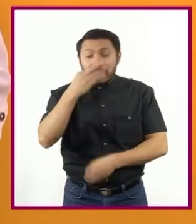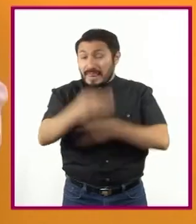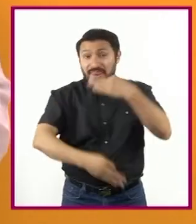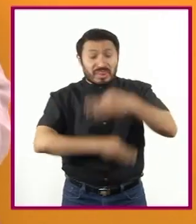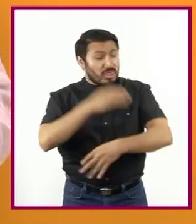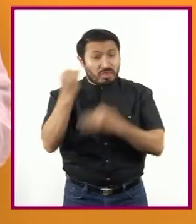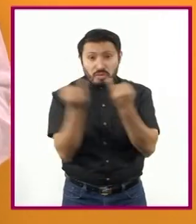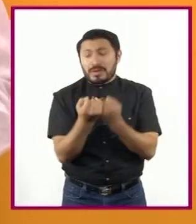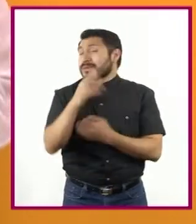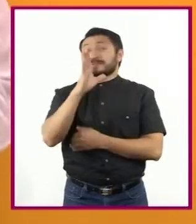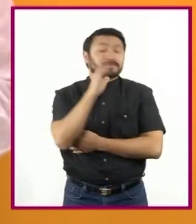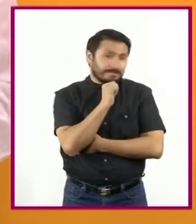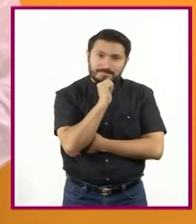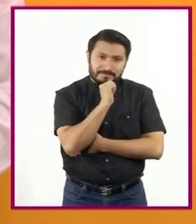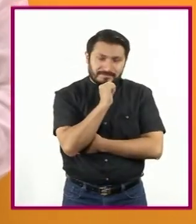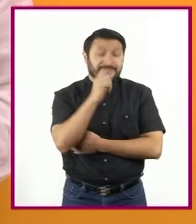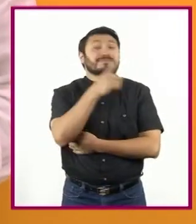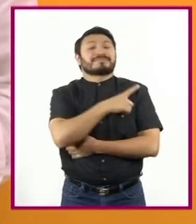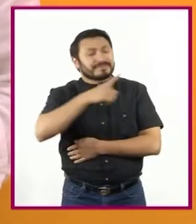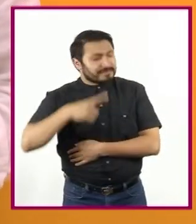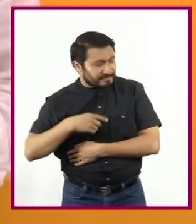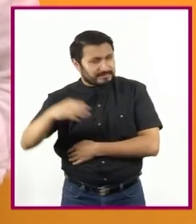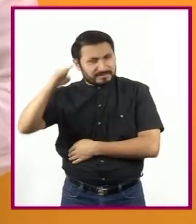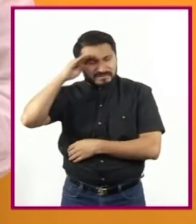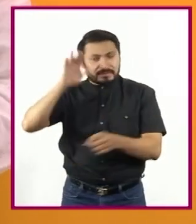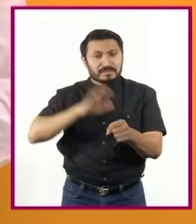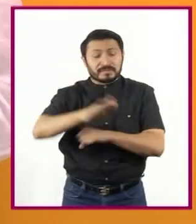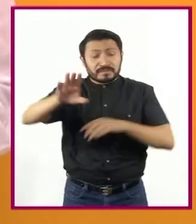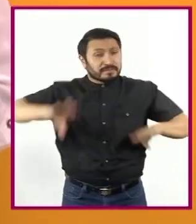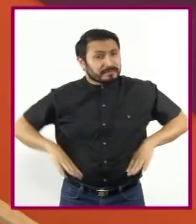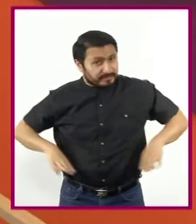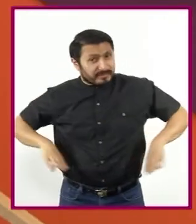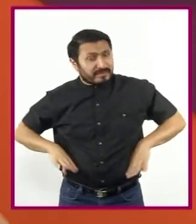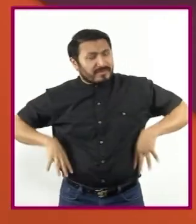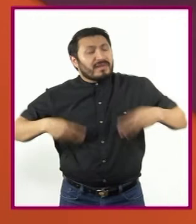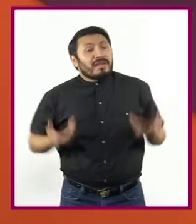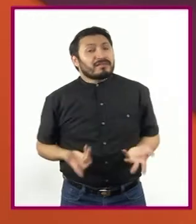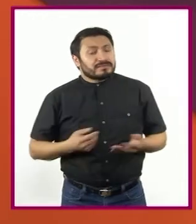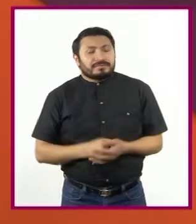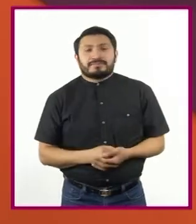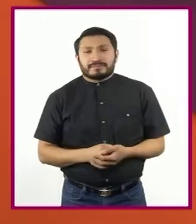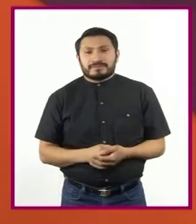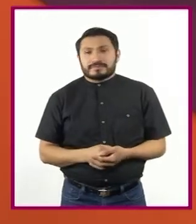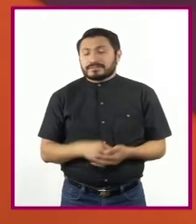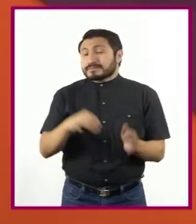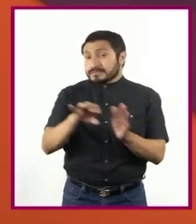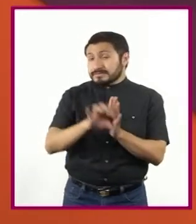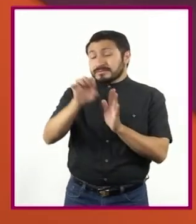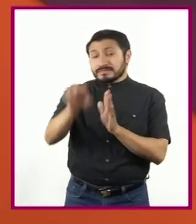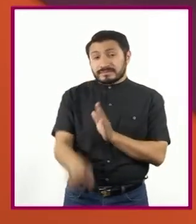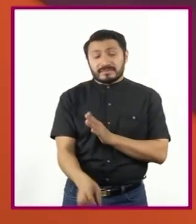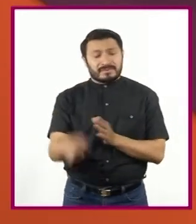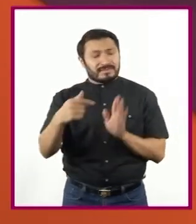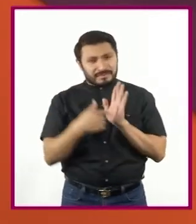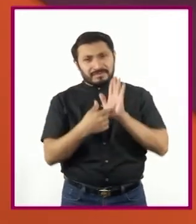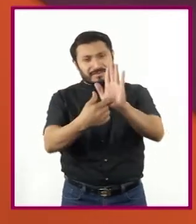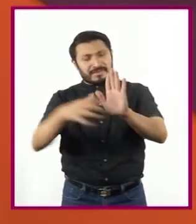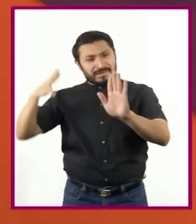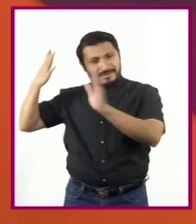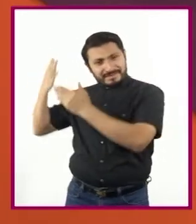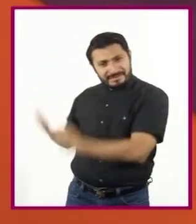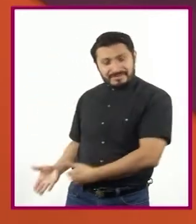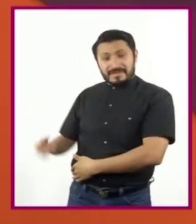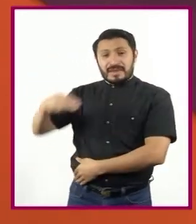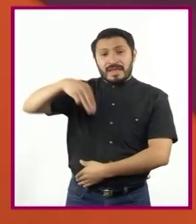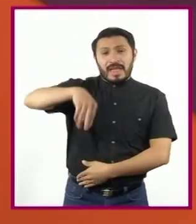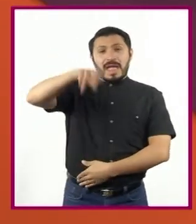objetos. Para ello, se debe considerar otras características. Por ejemplo, aquí tenemos una muleta a